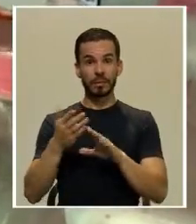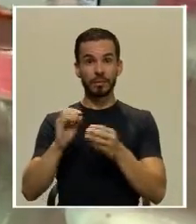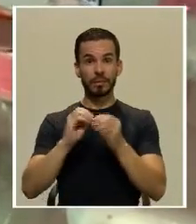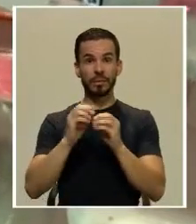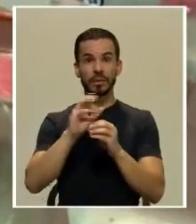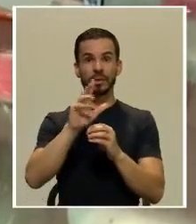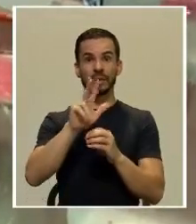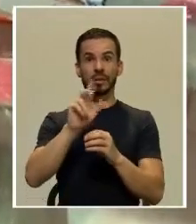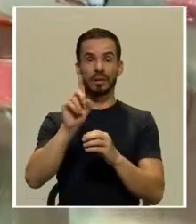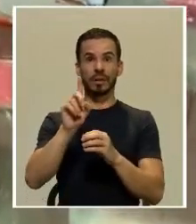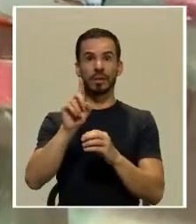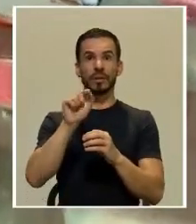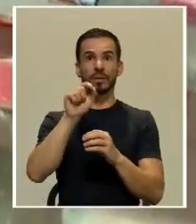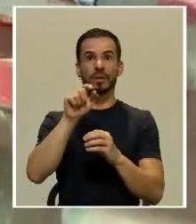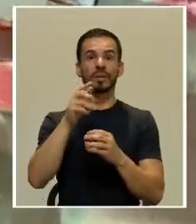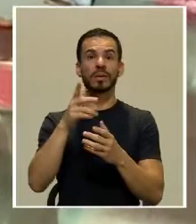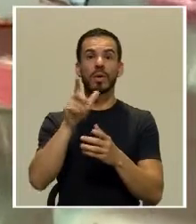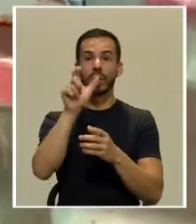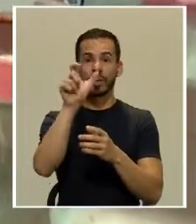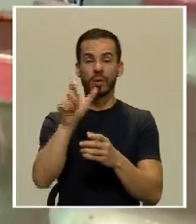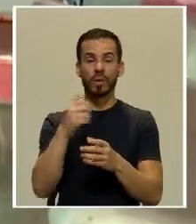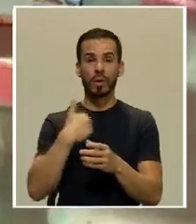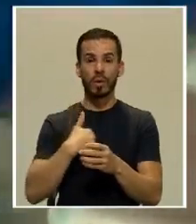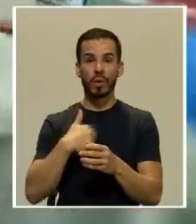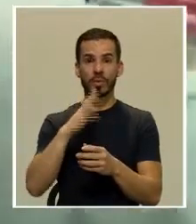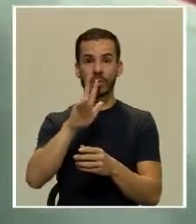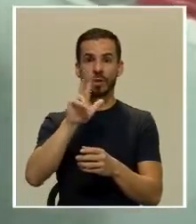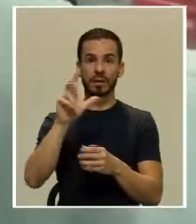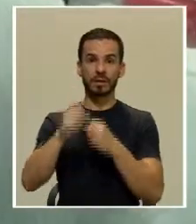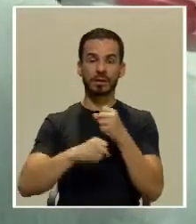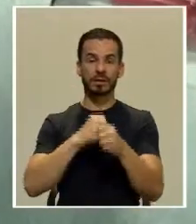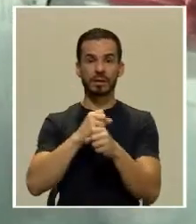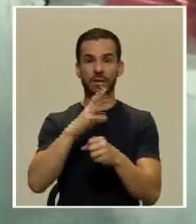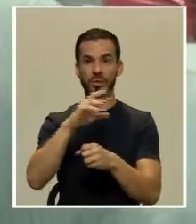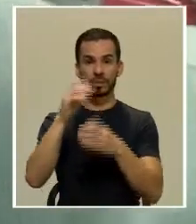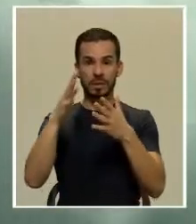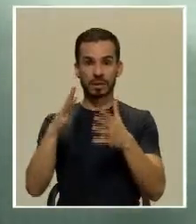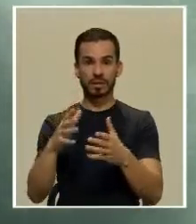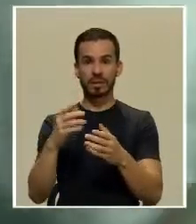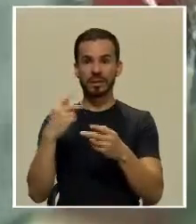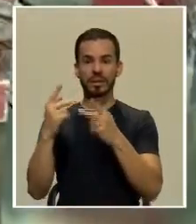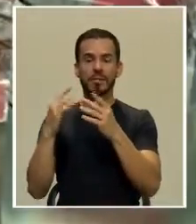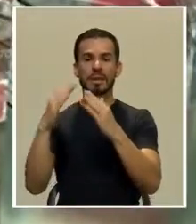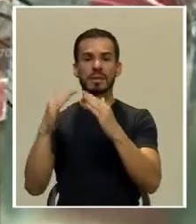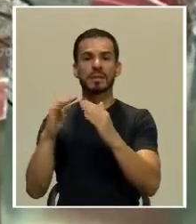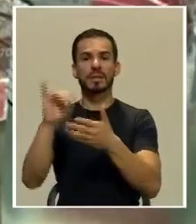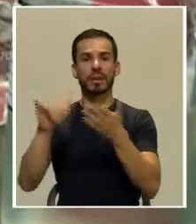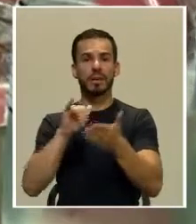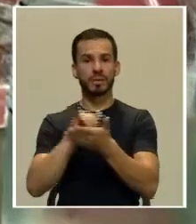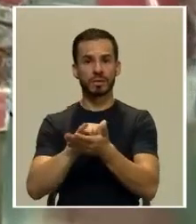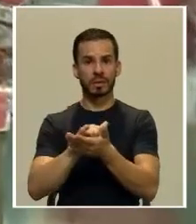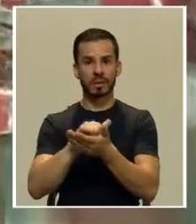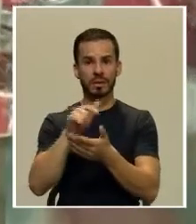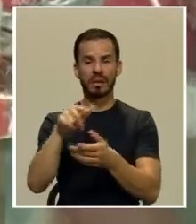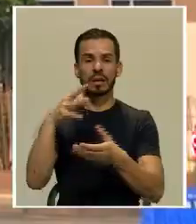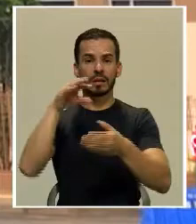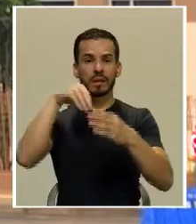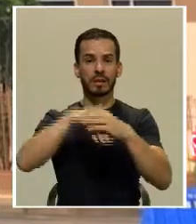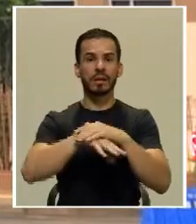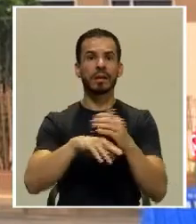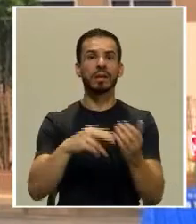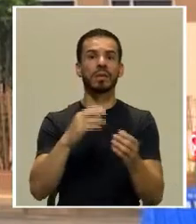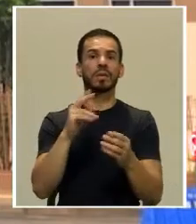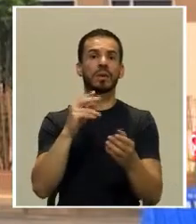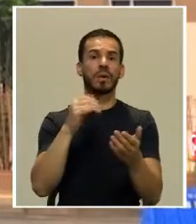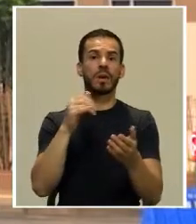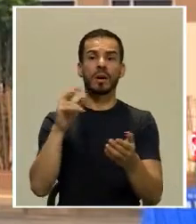fallecimiento número 31. Se trata de un hombre de 43 años costarricense, vecino de San José, quien se encontraba internado en la